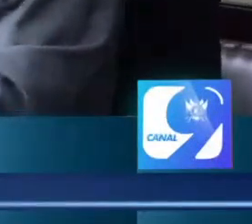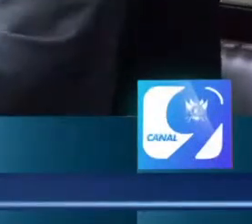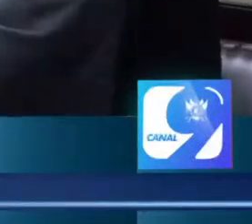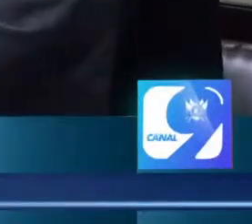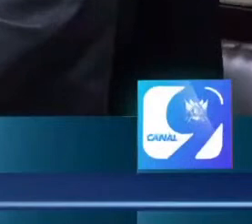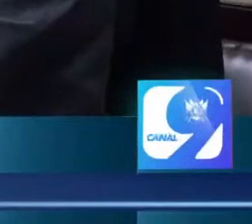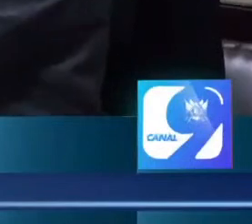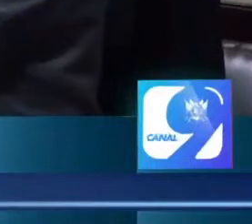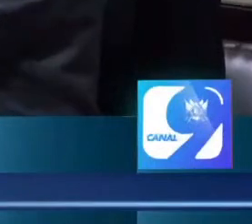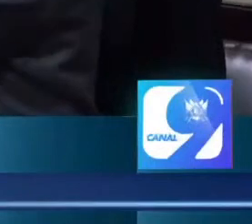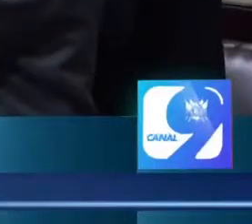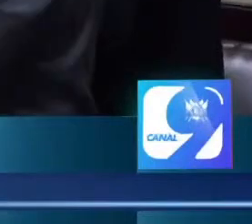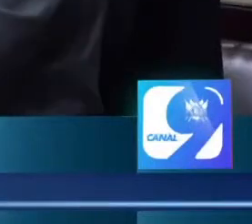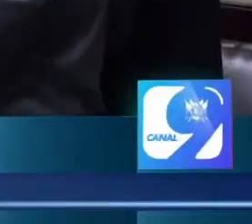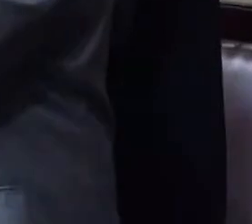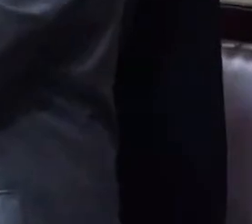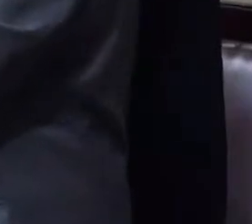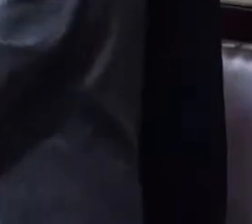ni proposiciones.